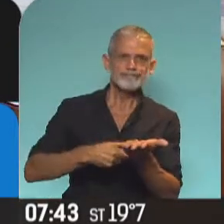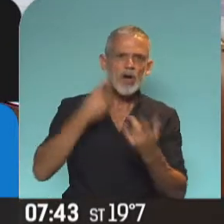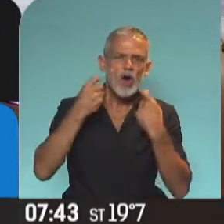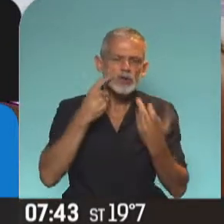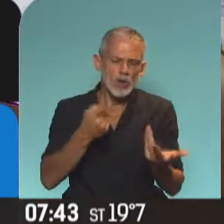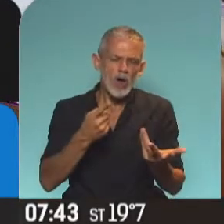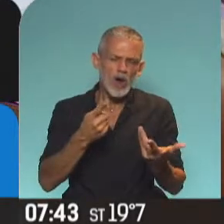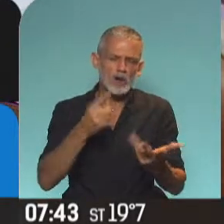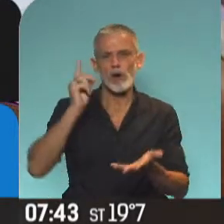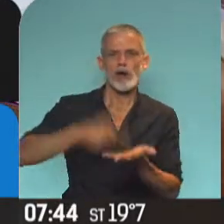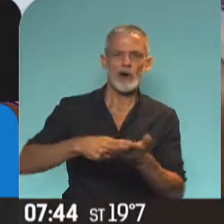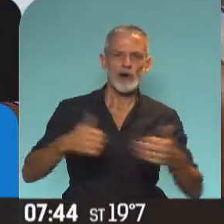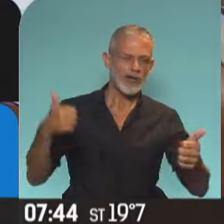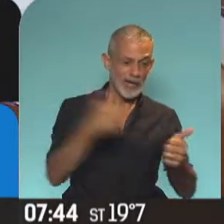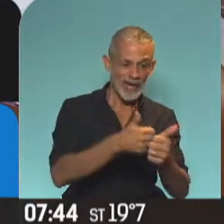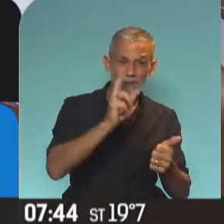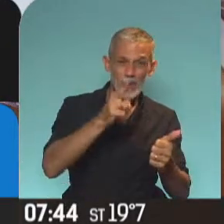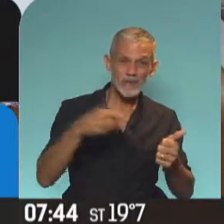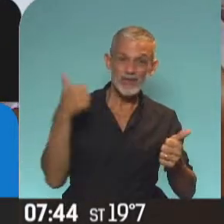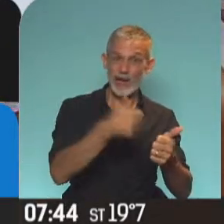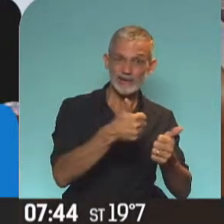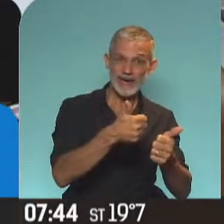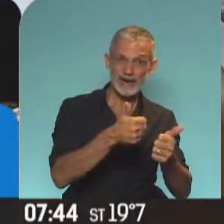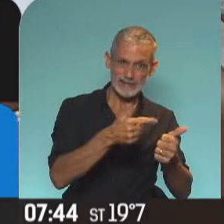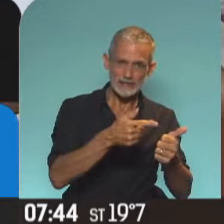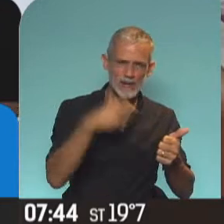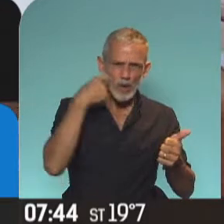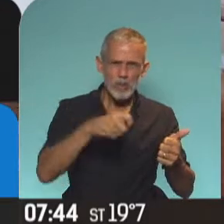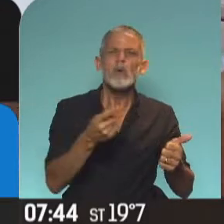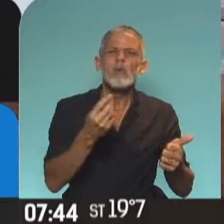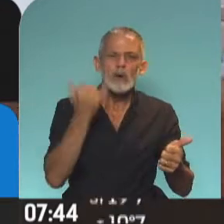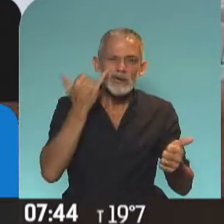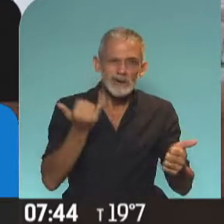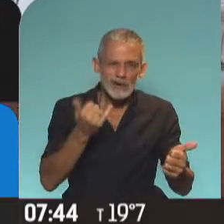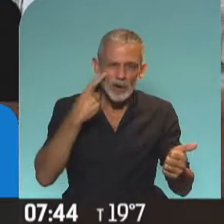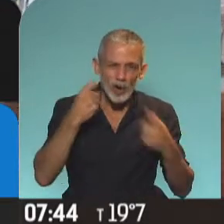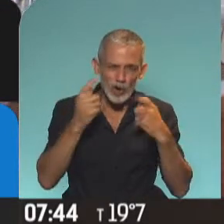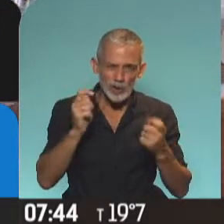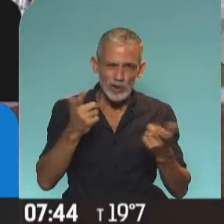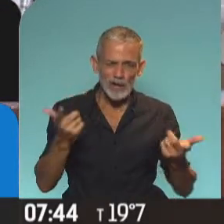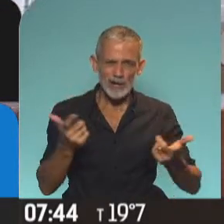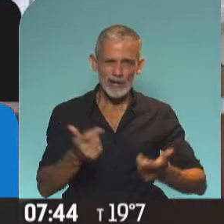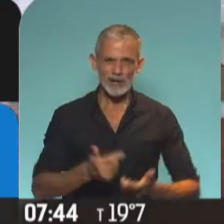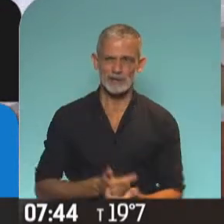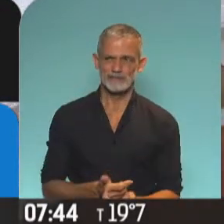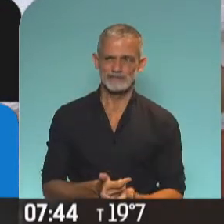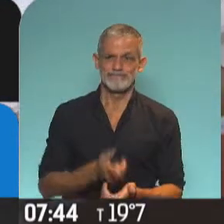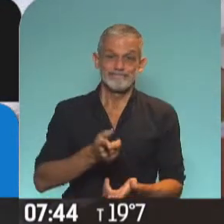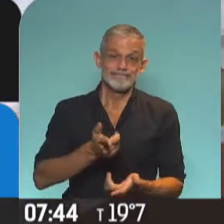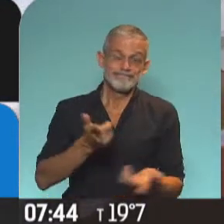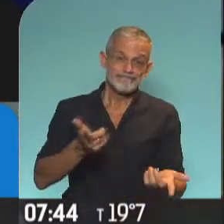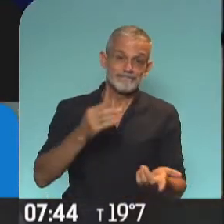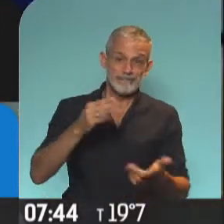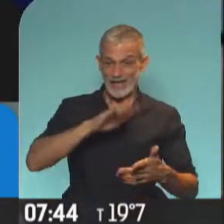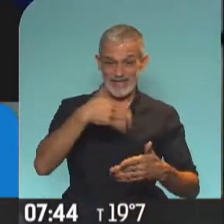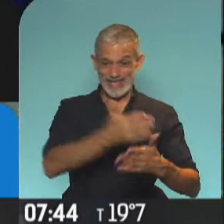precisamente se pongan en práctica porque el juez dictamina una resolución como vos decís firman la resolución y exactamente y al final del